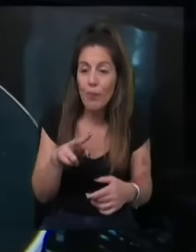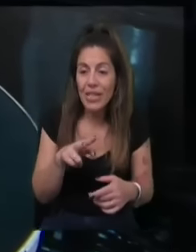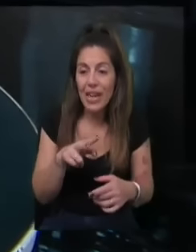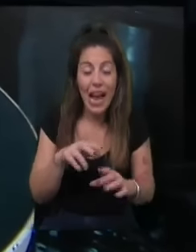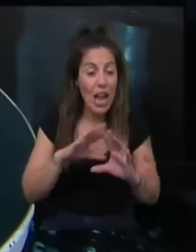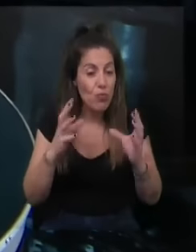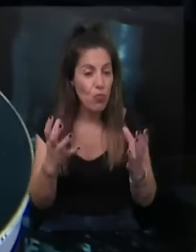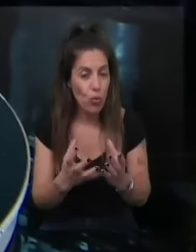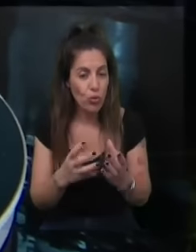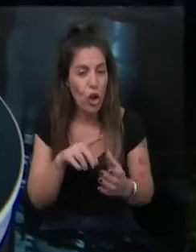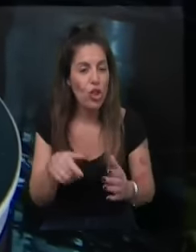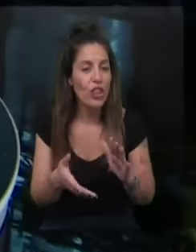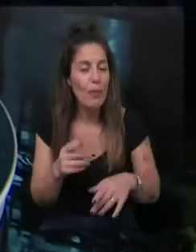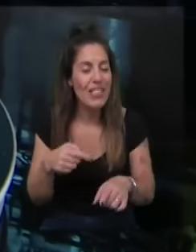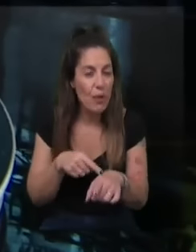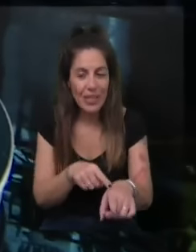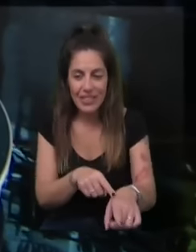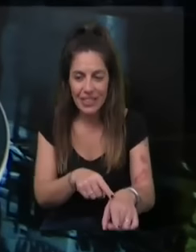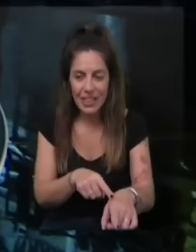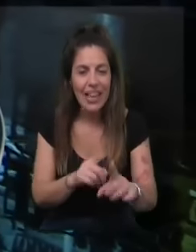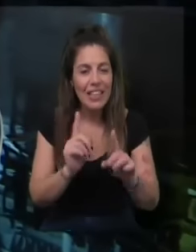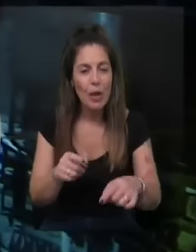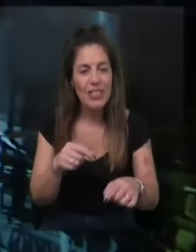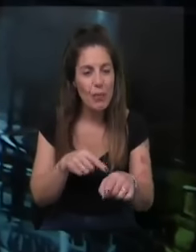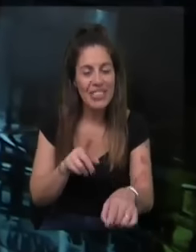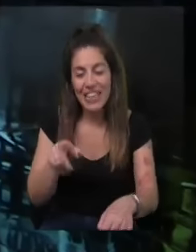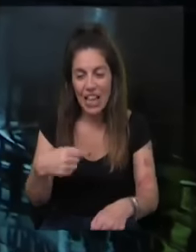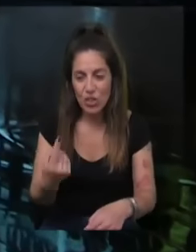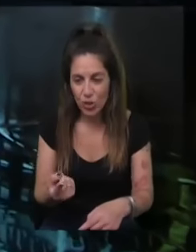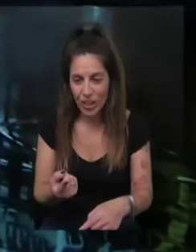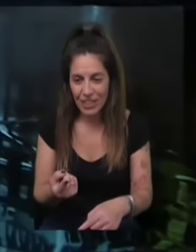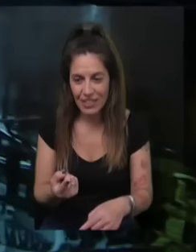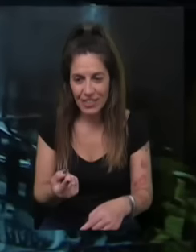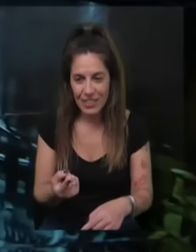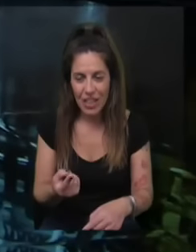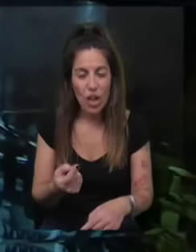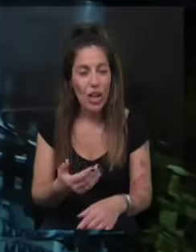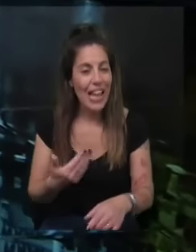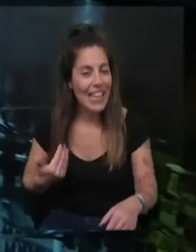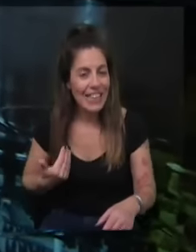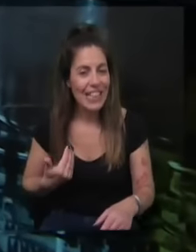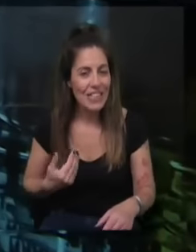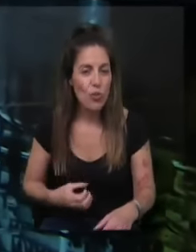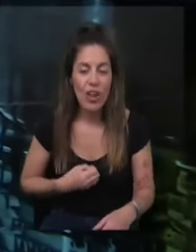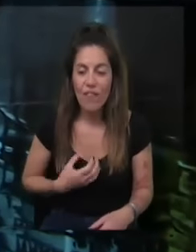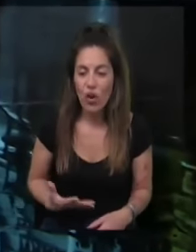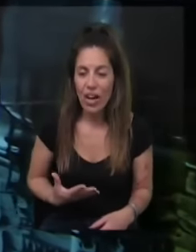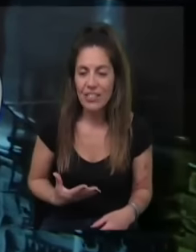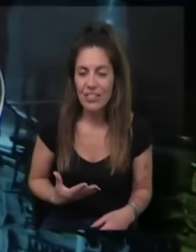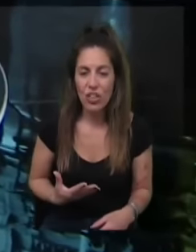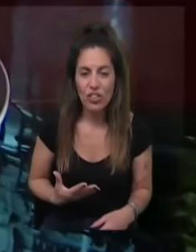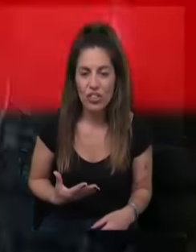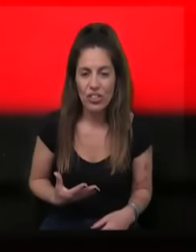del mundo donde más se persigue una también se persiguen las otras lo que hay atrás es una vocación liberticida es una